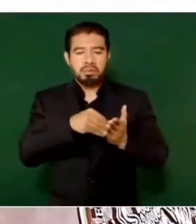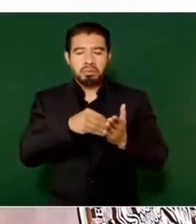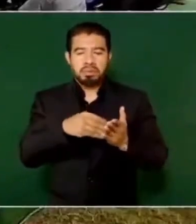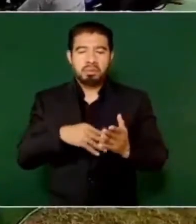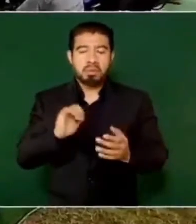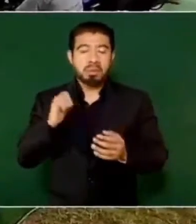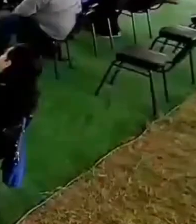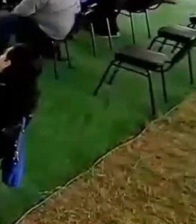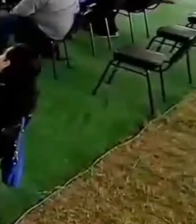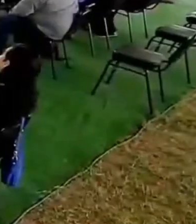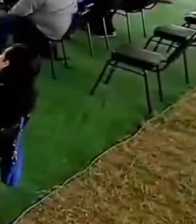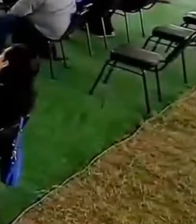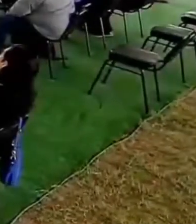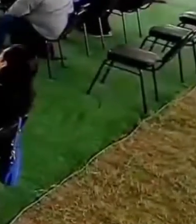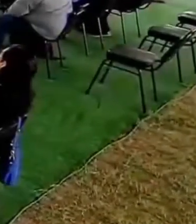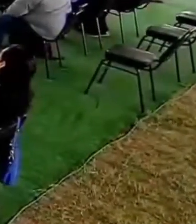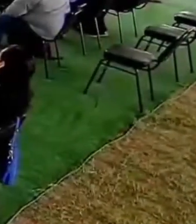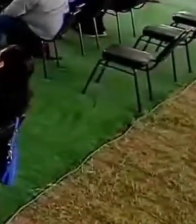expresidente vivo,